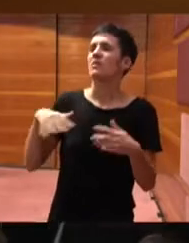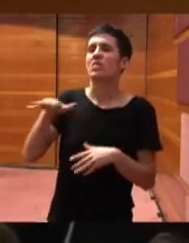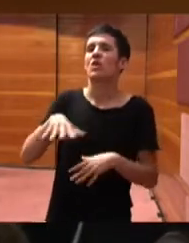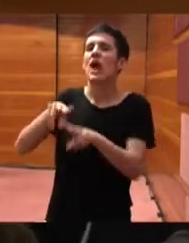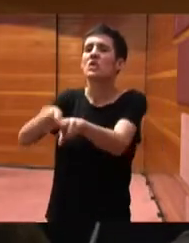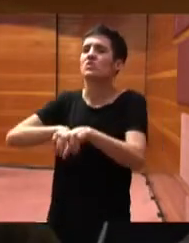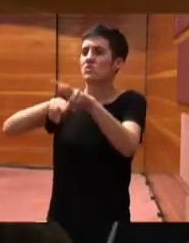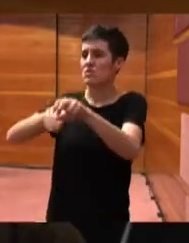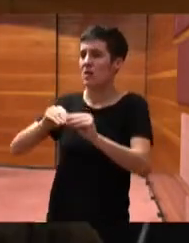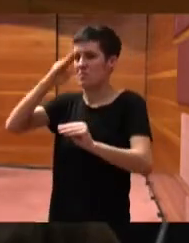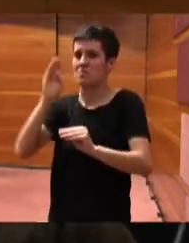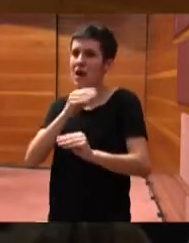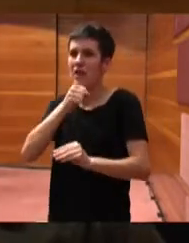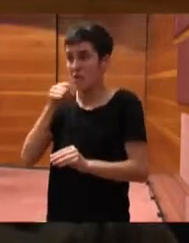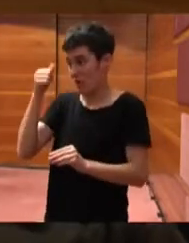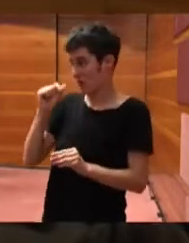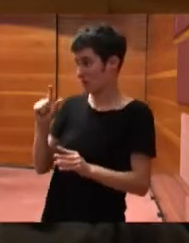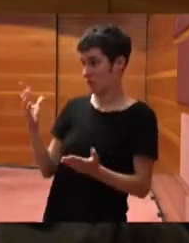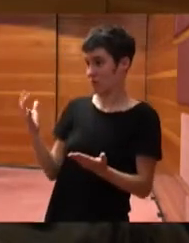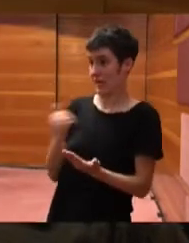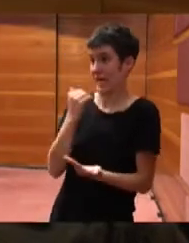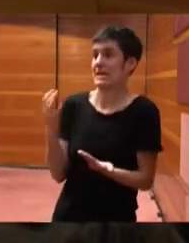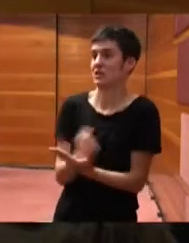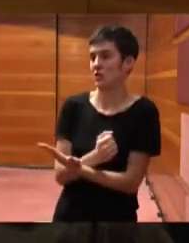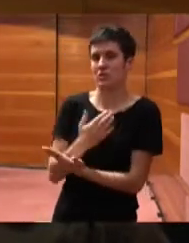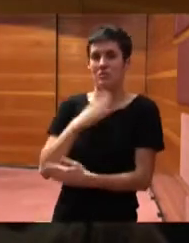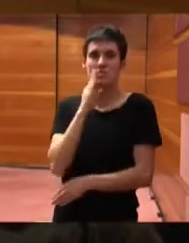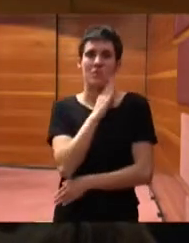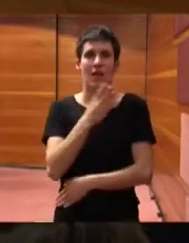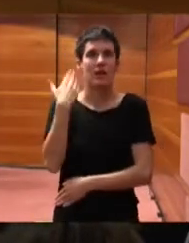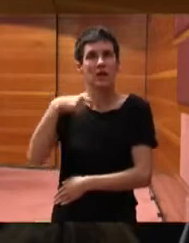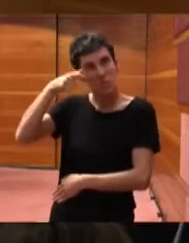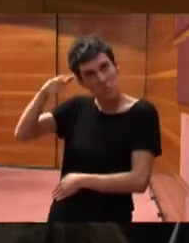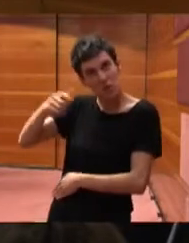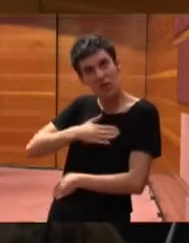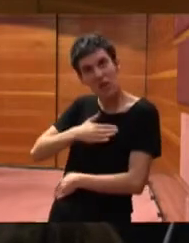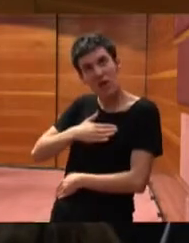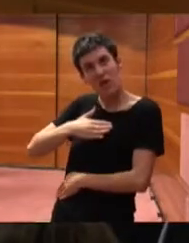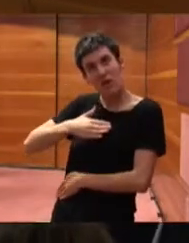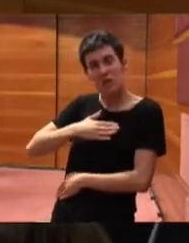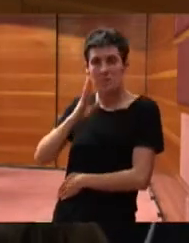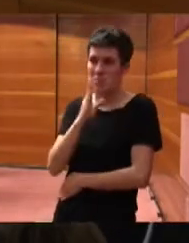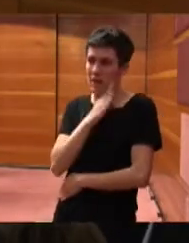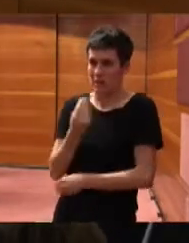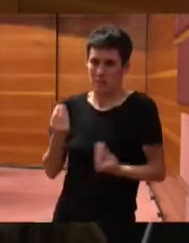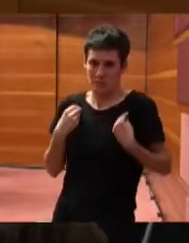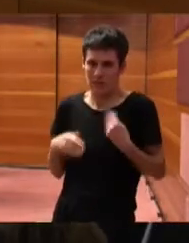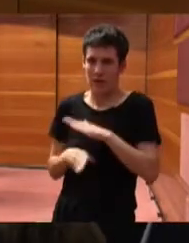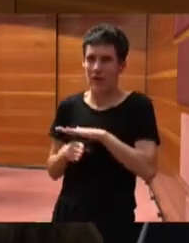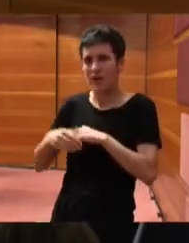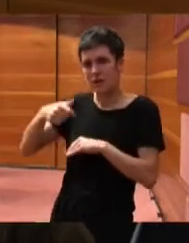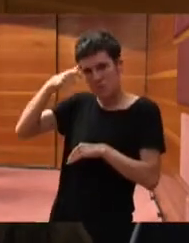abuelos? Casi todos, ¿no? Mi madre era de un pueblo de... Mi madre es, que está viva, de un pueblo de